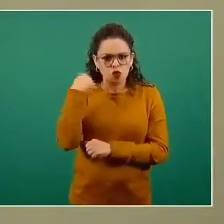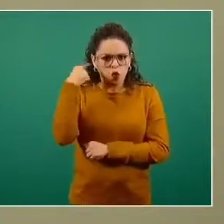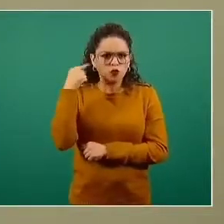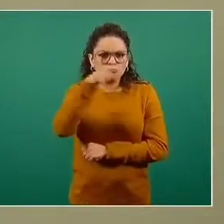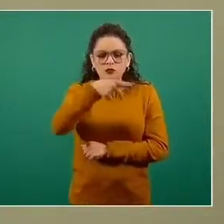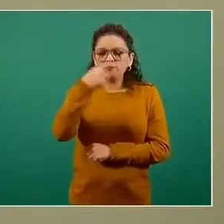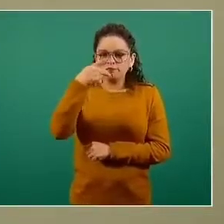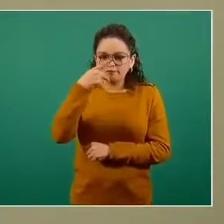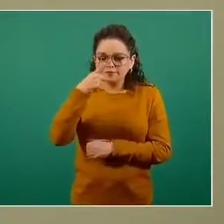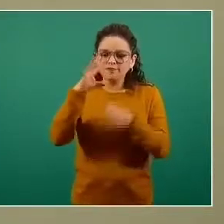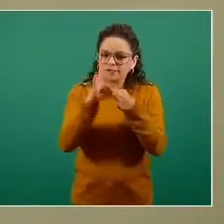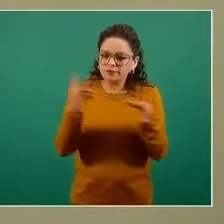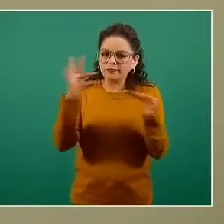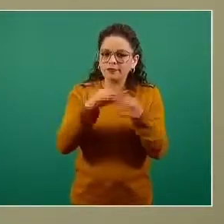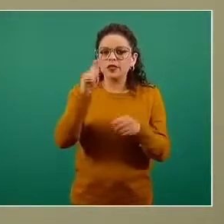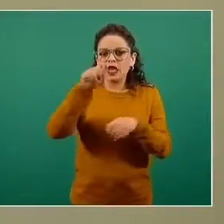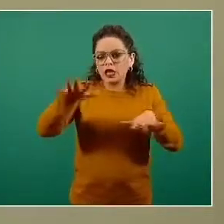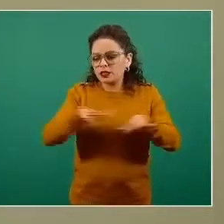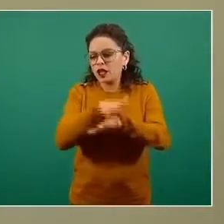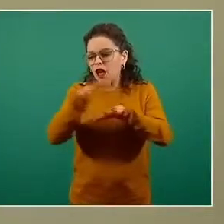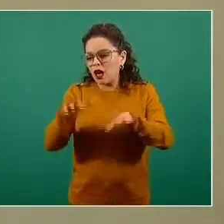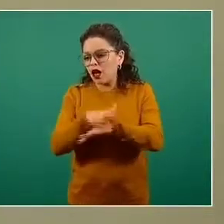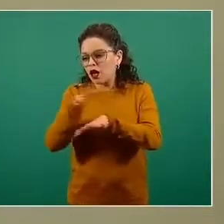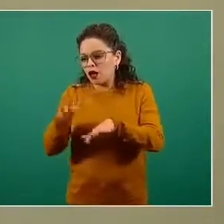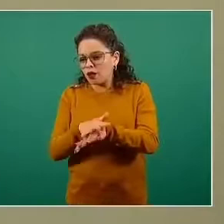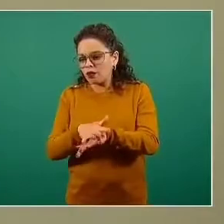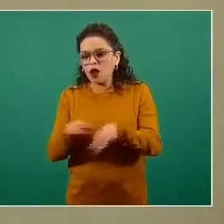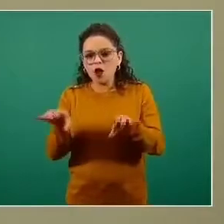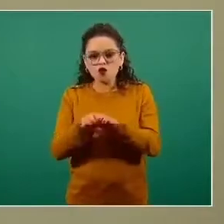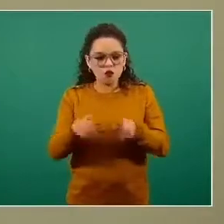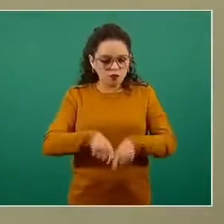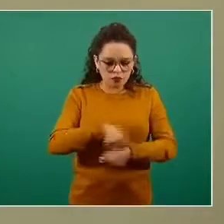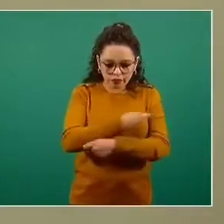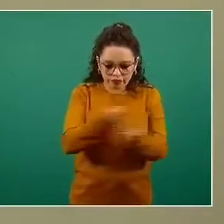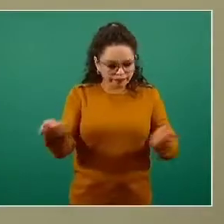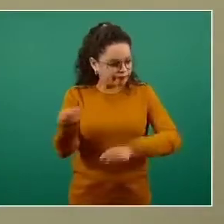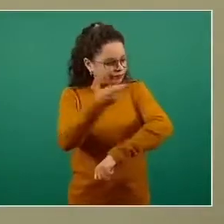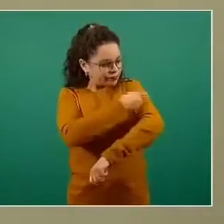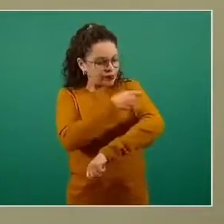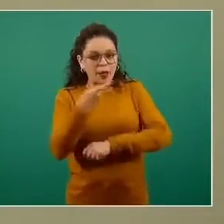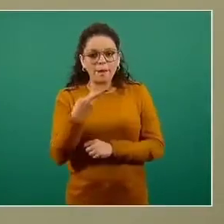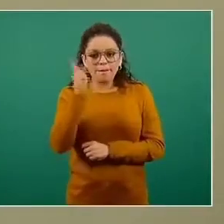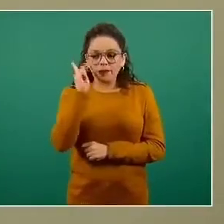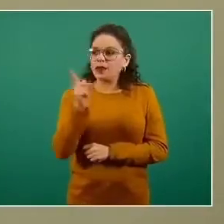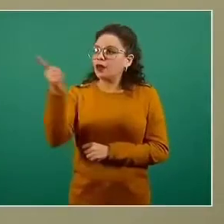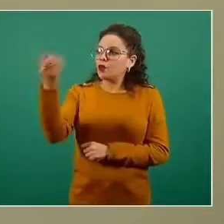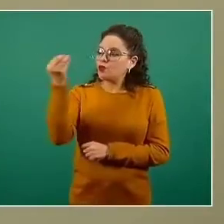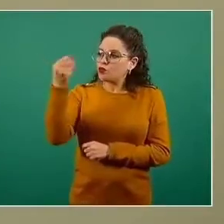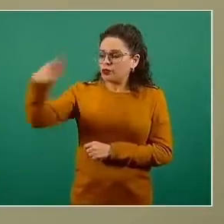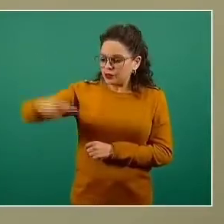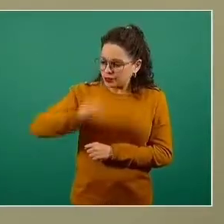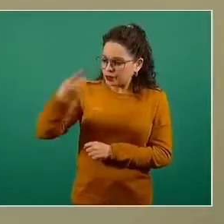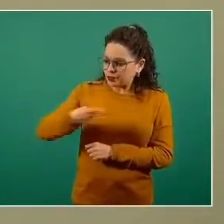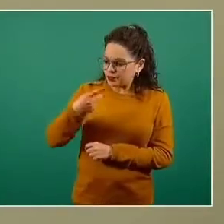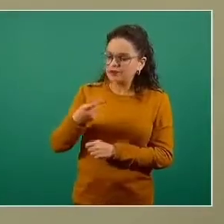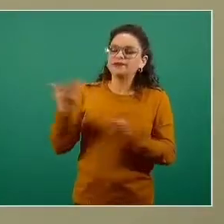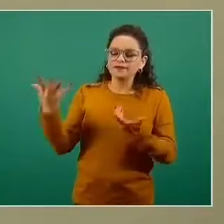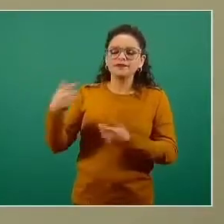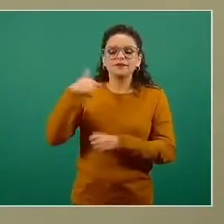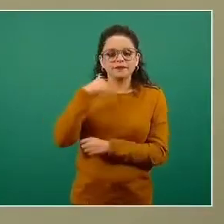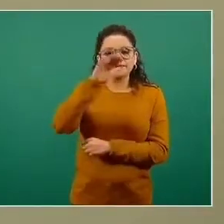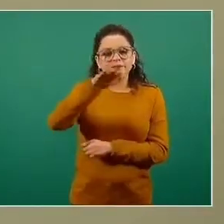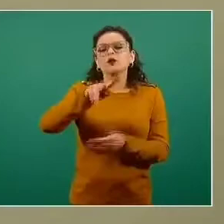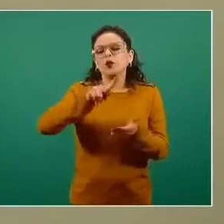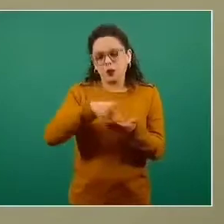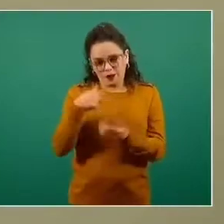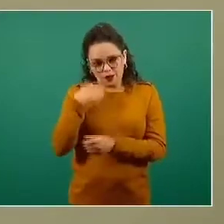unos ciertos cambios ahí en la lógica de cómo se van a aplicar, pero me han insistido tanto que, bueno, dije, se lo voy a preguntar. Y otra más